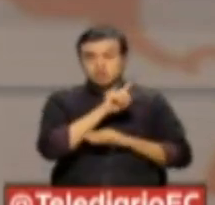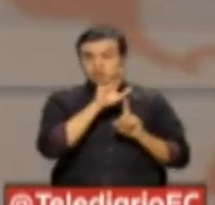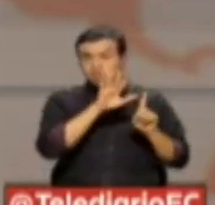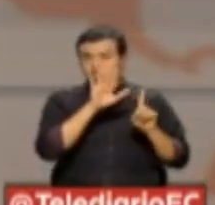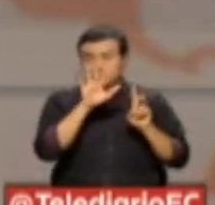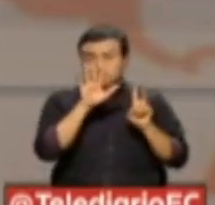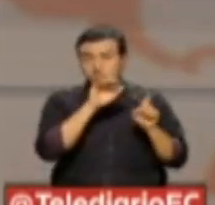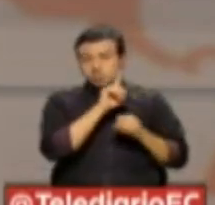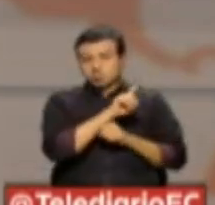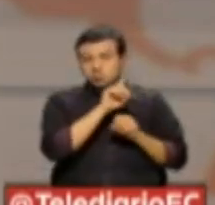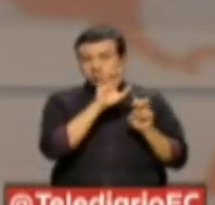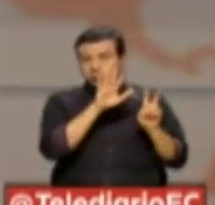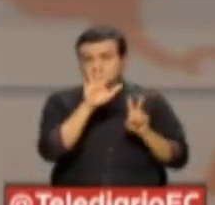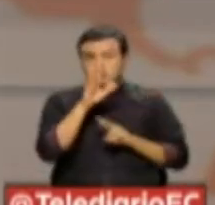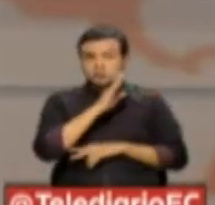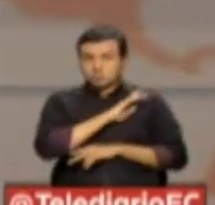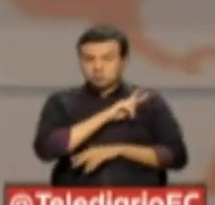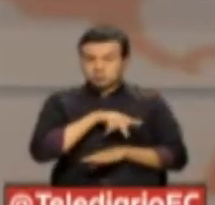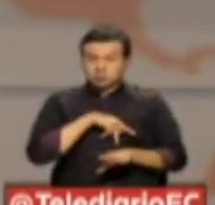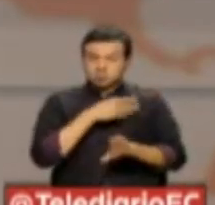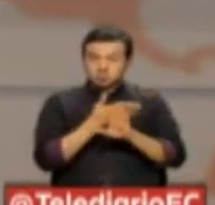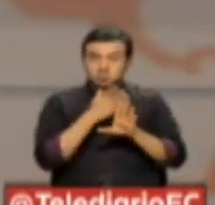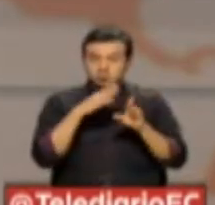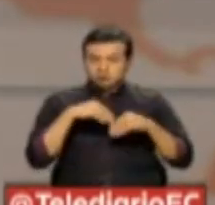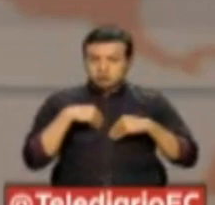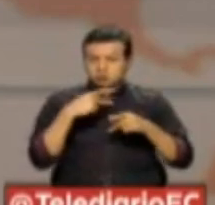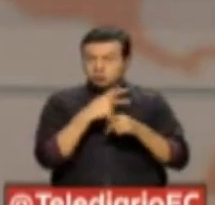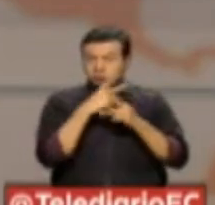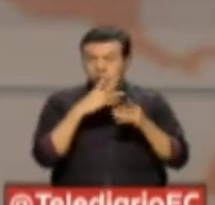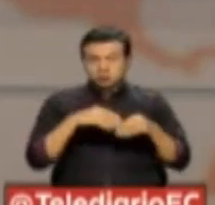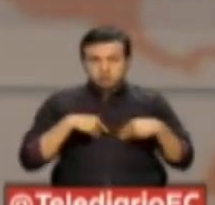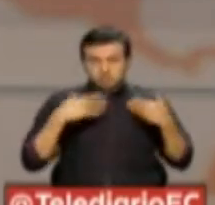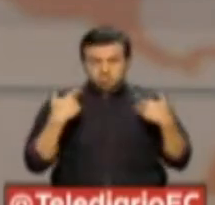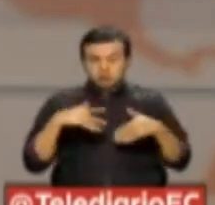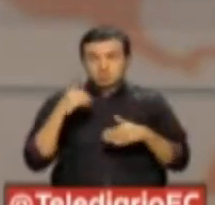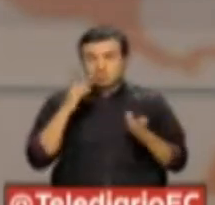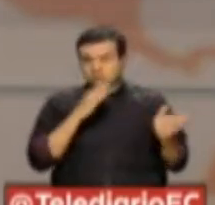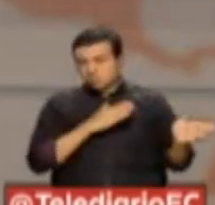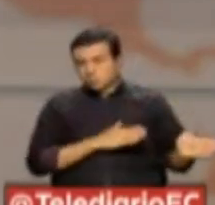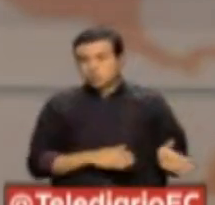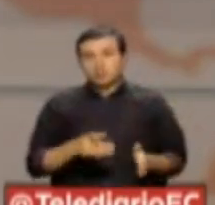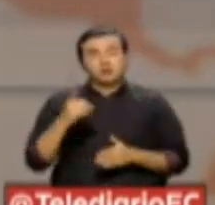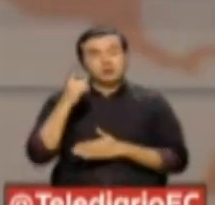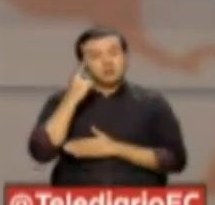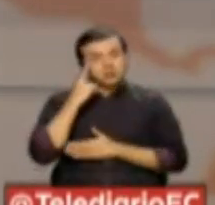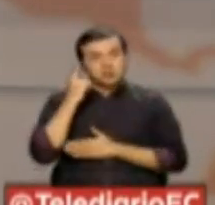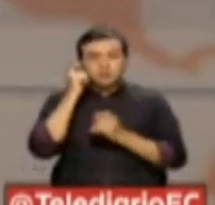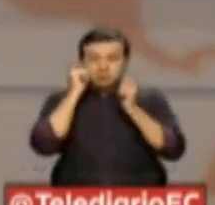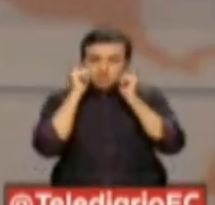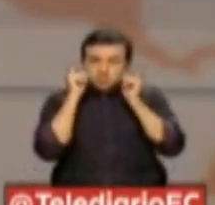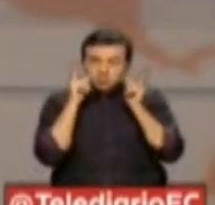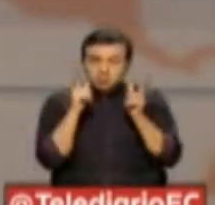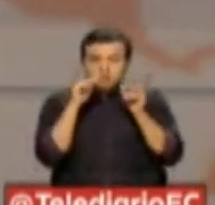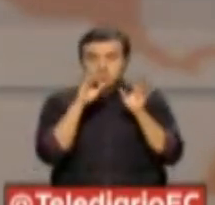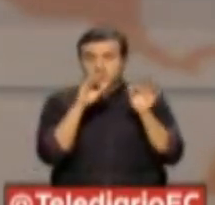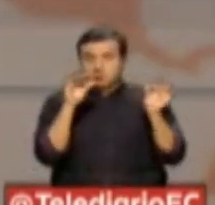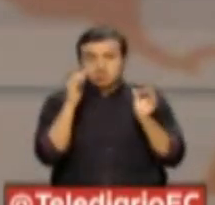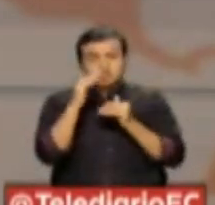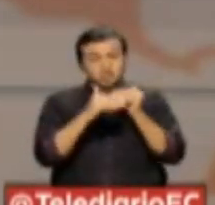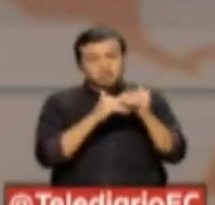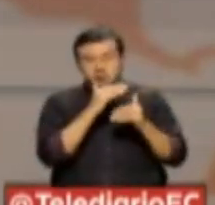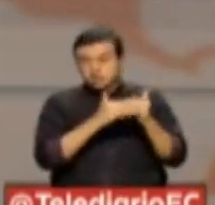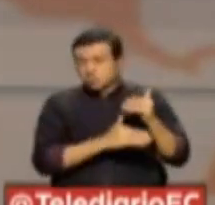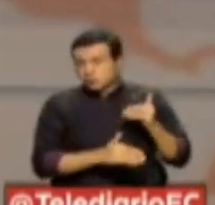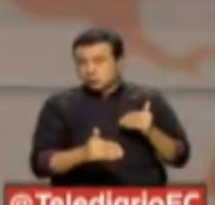es una propuesta personal y parte que fue acogida por el consejo el establecer un mecanismo para vigilar la calidad del proceso